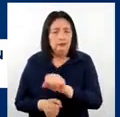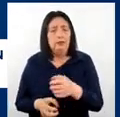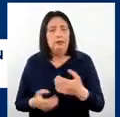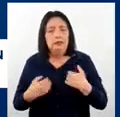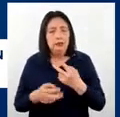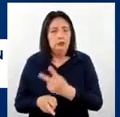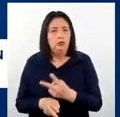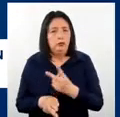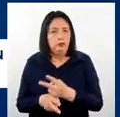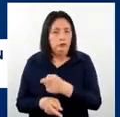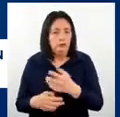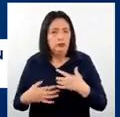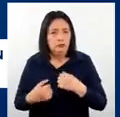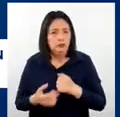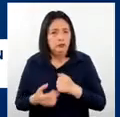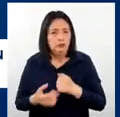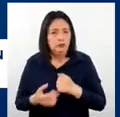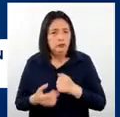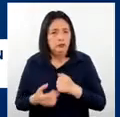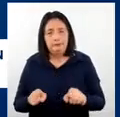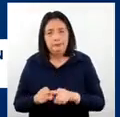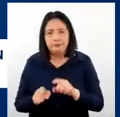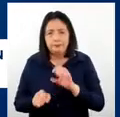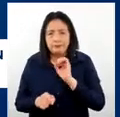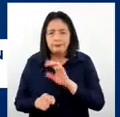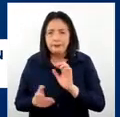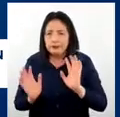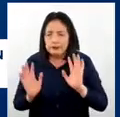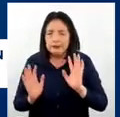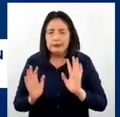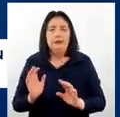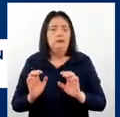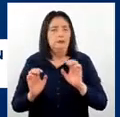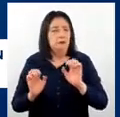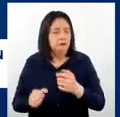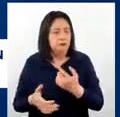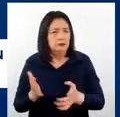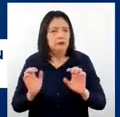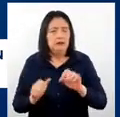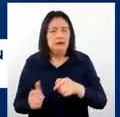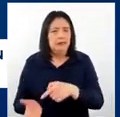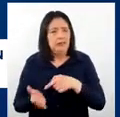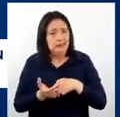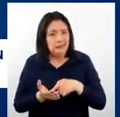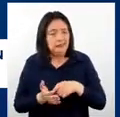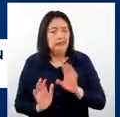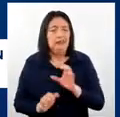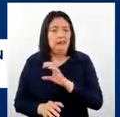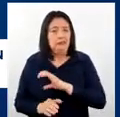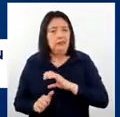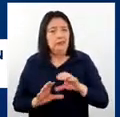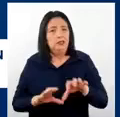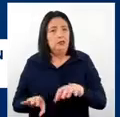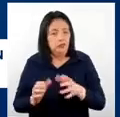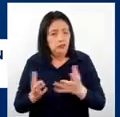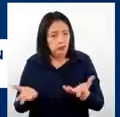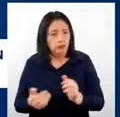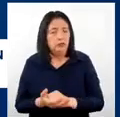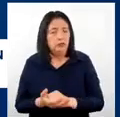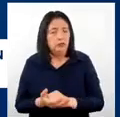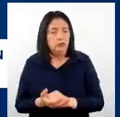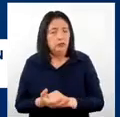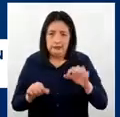salud. Y explícitamente incluso se establece la posibilidad de exigir determinada conducta cuando, y esto